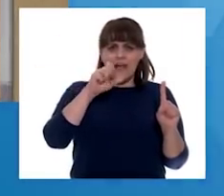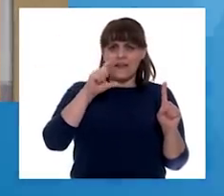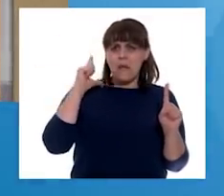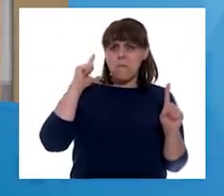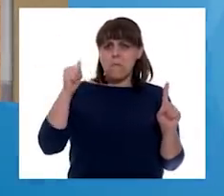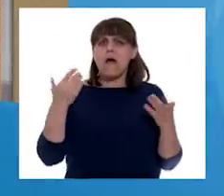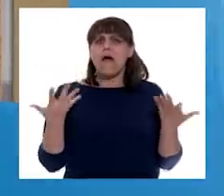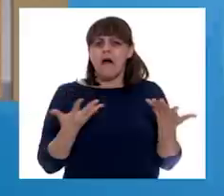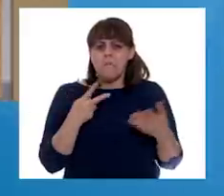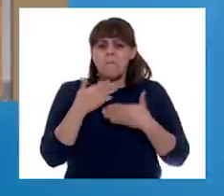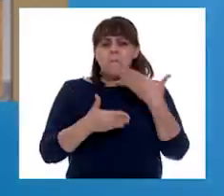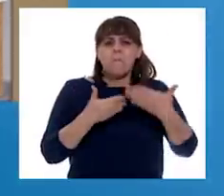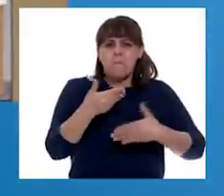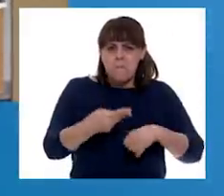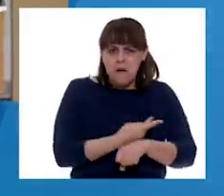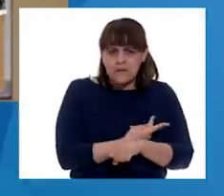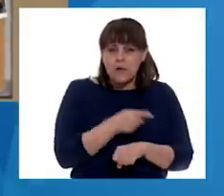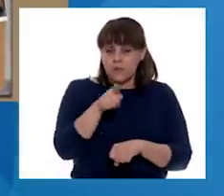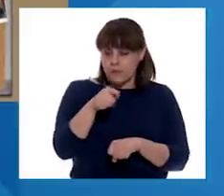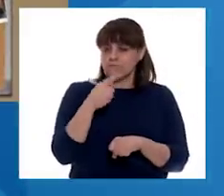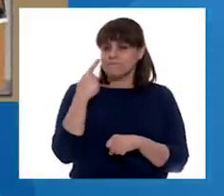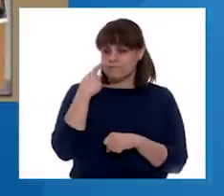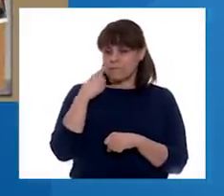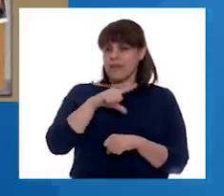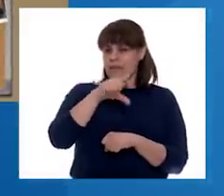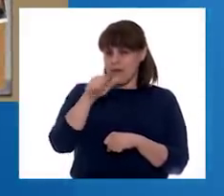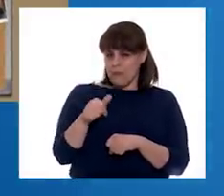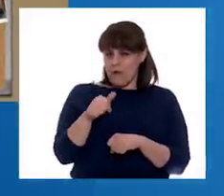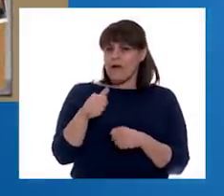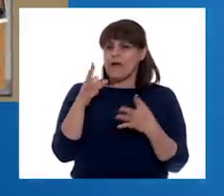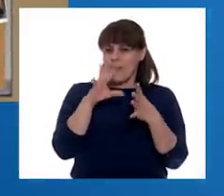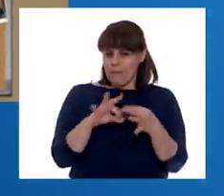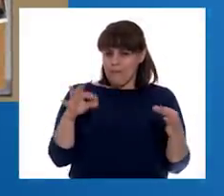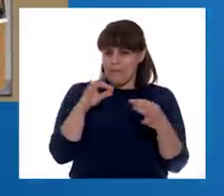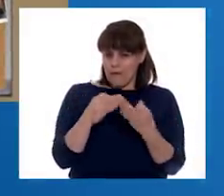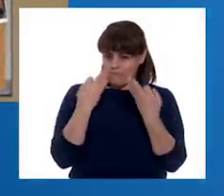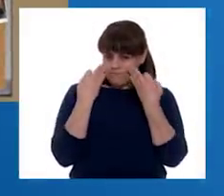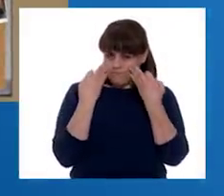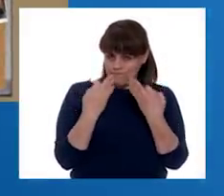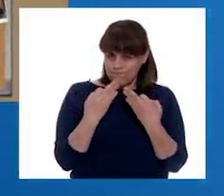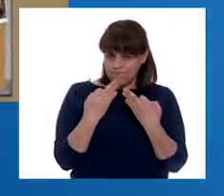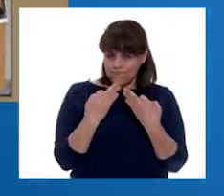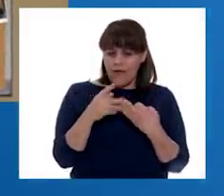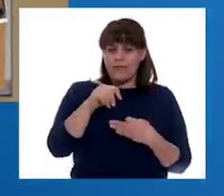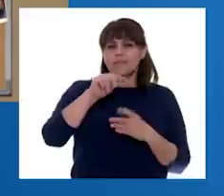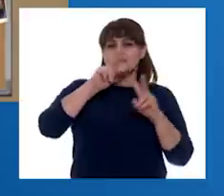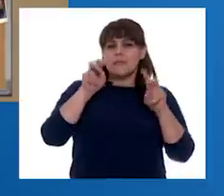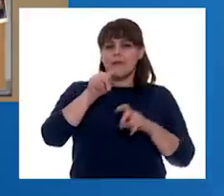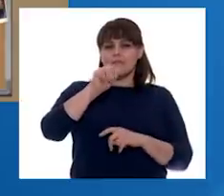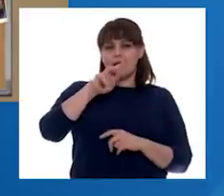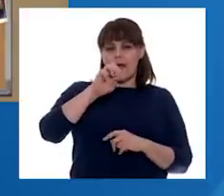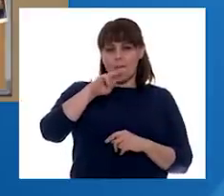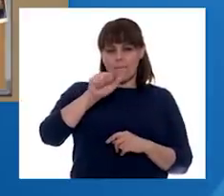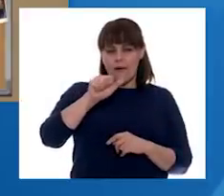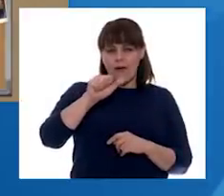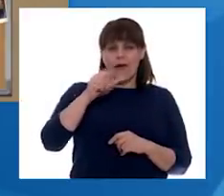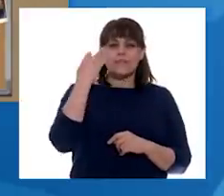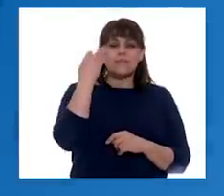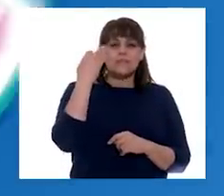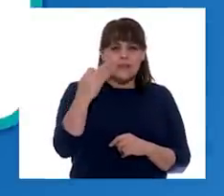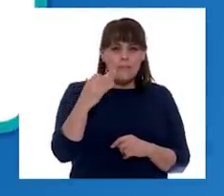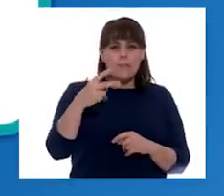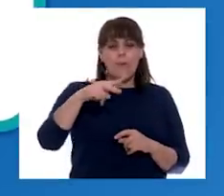de la culminación de estos eventos en el siguiente capítulo de La Trama del Tiempo. México